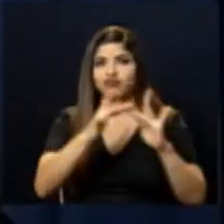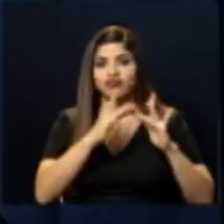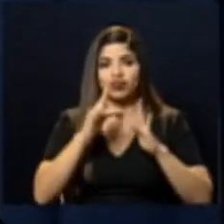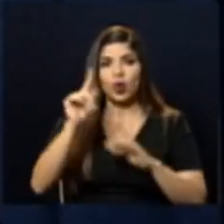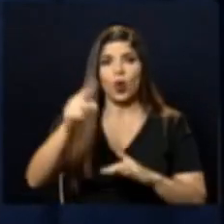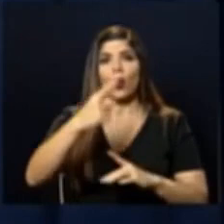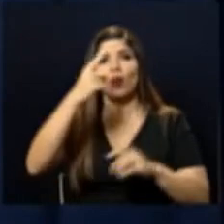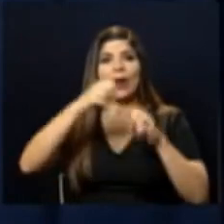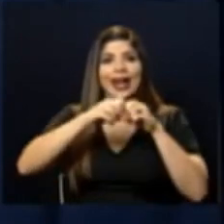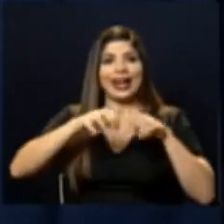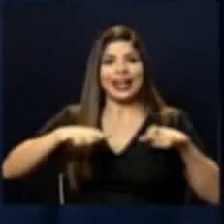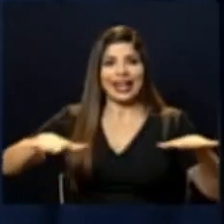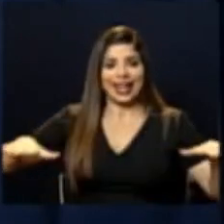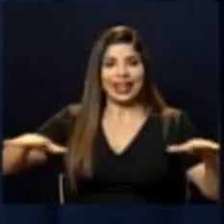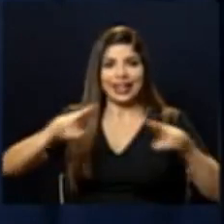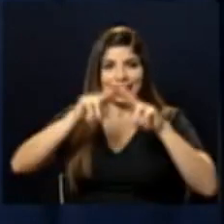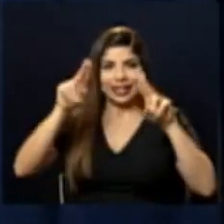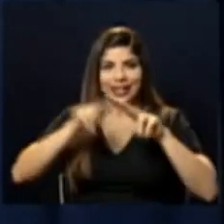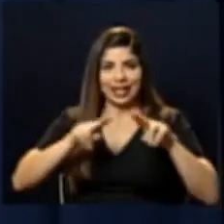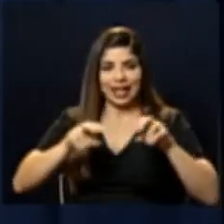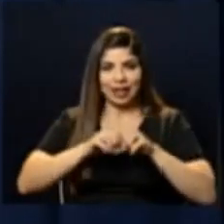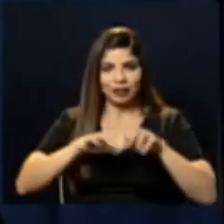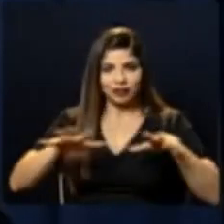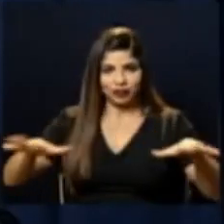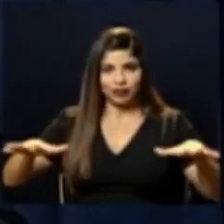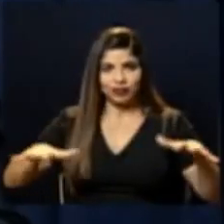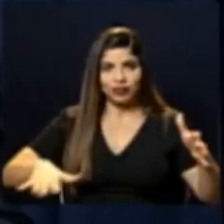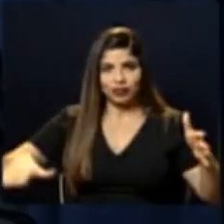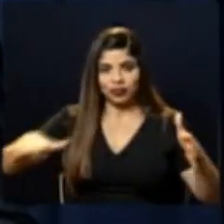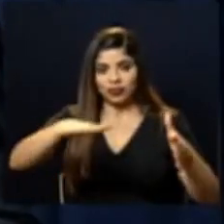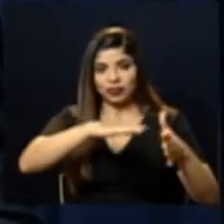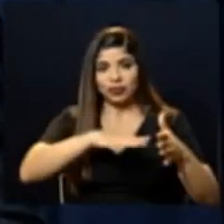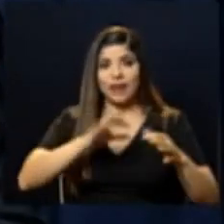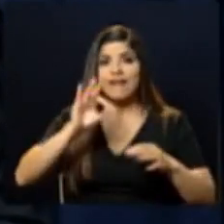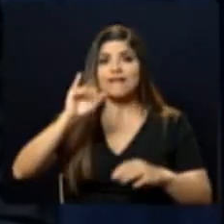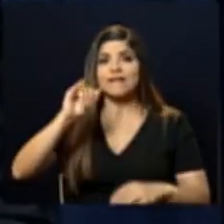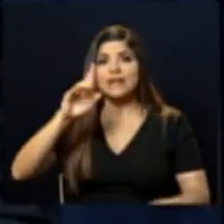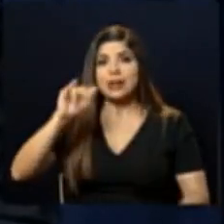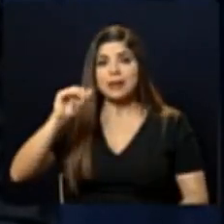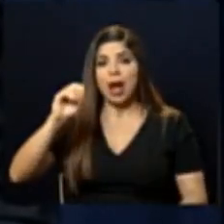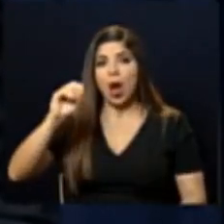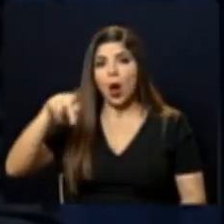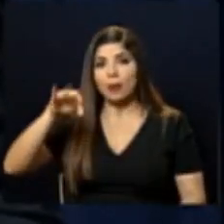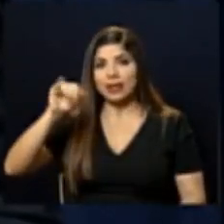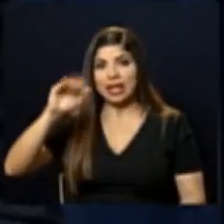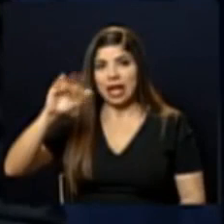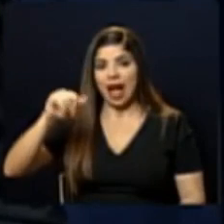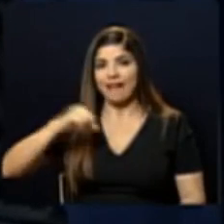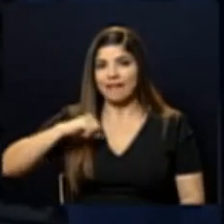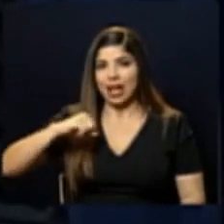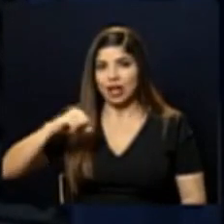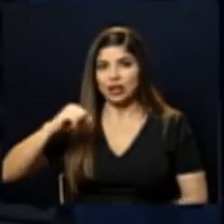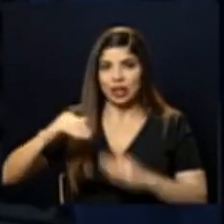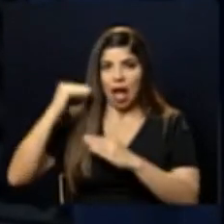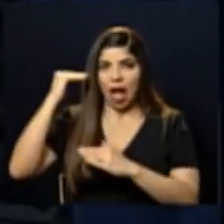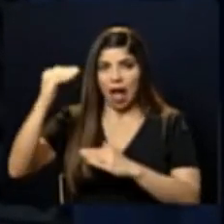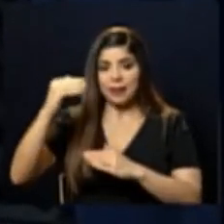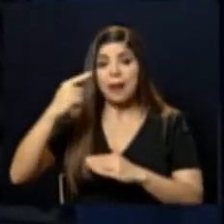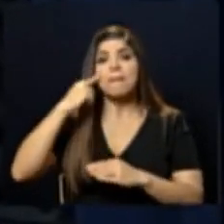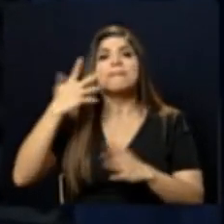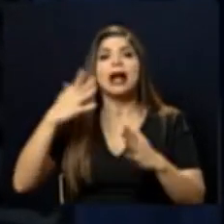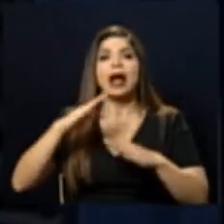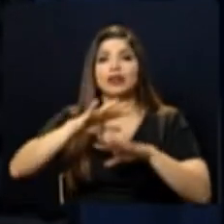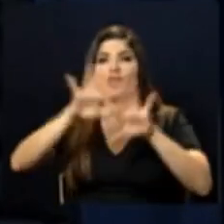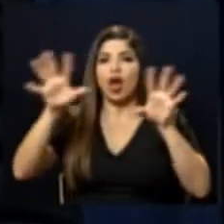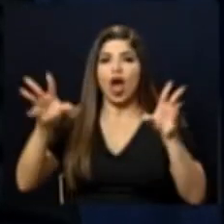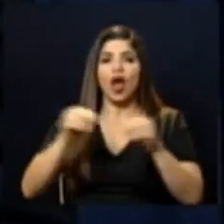en una única red de banda ancha, mediante fibra óptica de alta velocidad, creando un ambiente